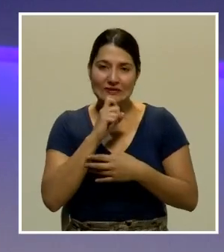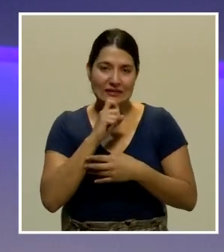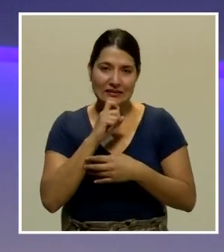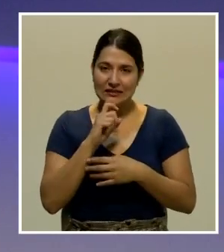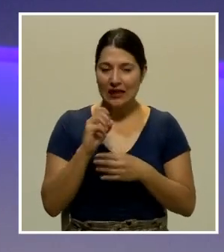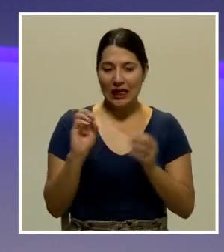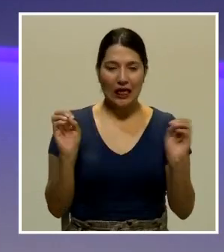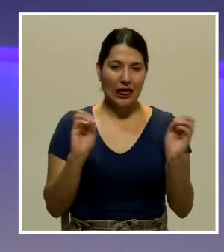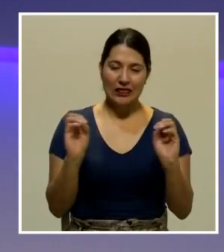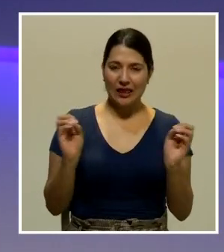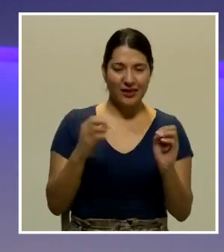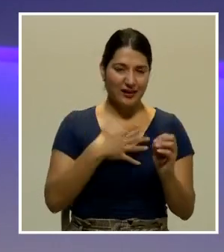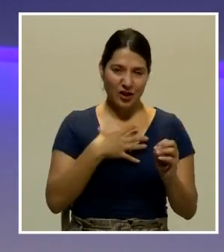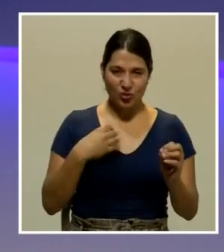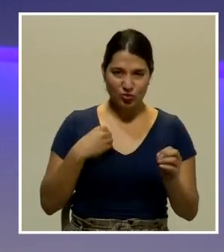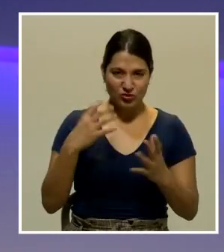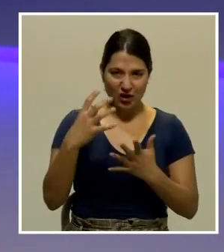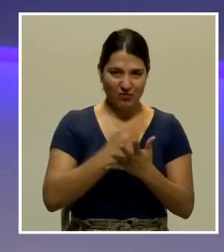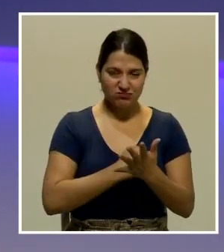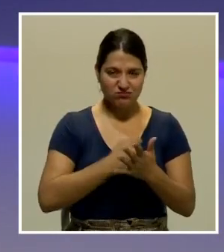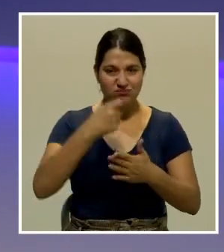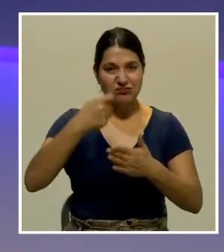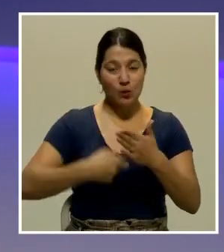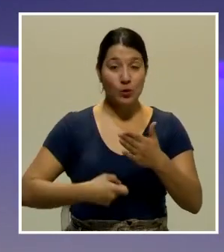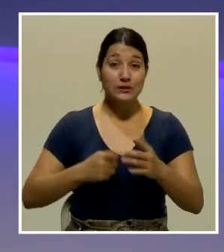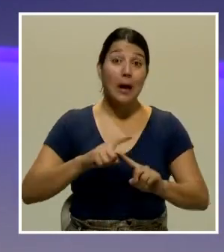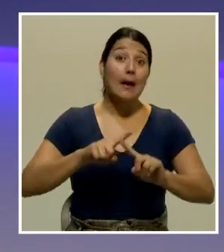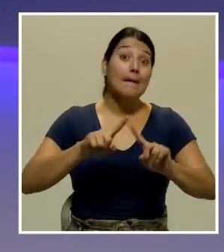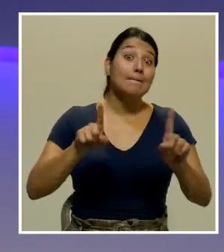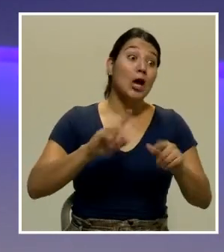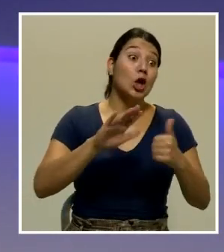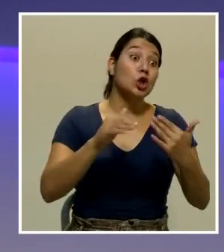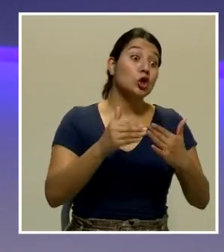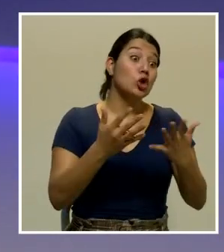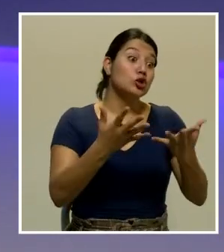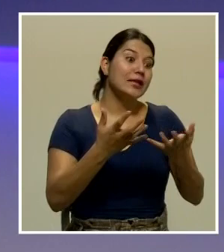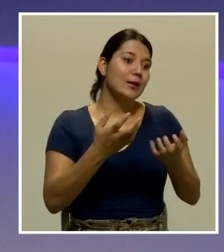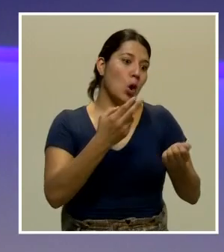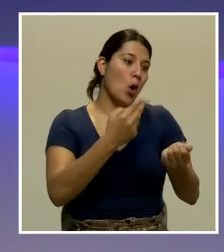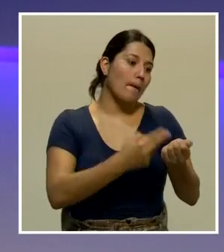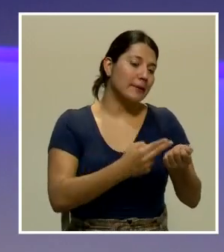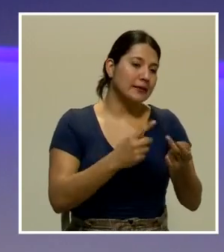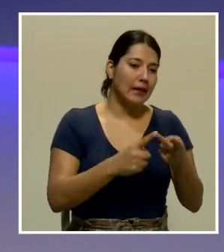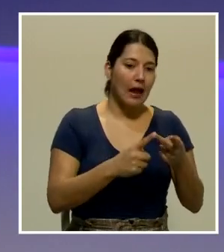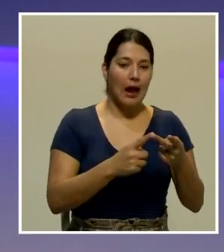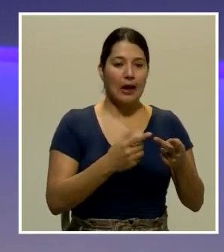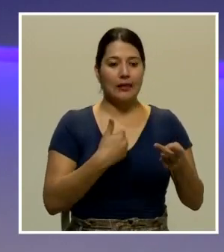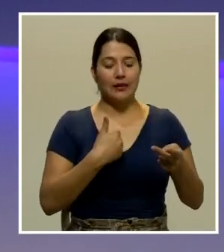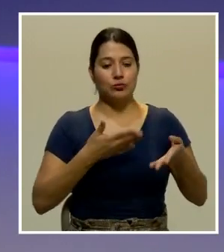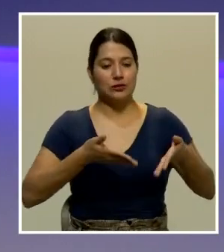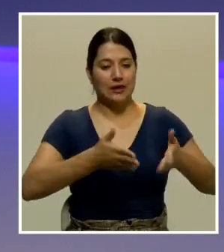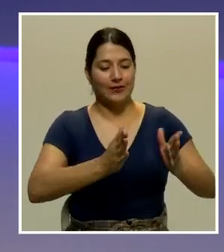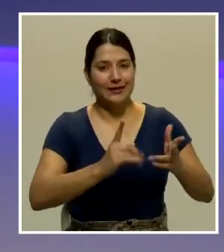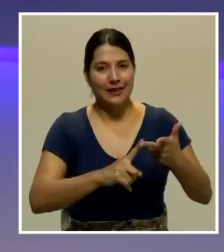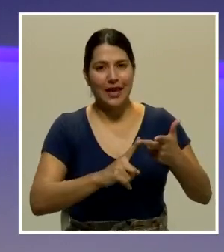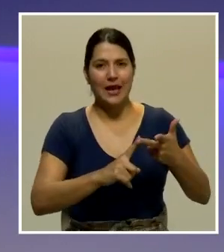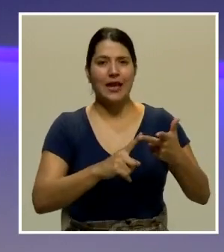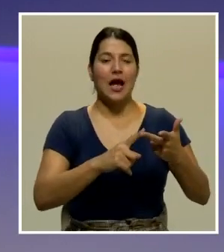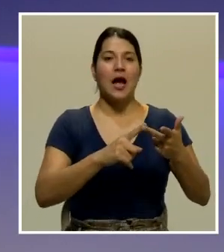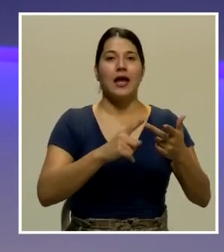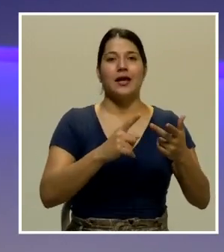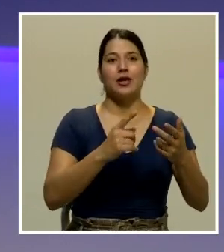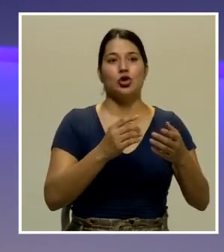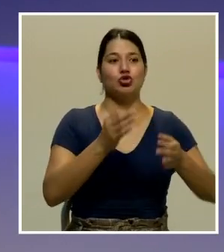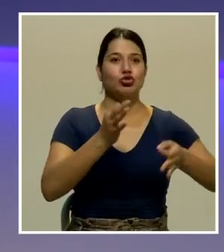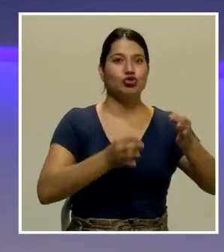nadie le gustan los impuestos, pero todos queremos hospitales, carreteras, educación, justicia y seguridad